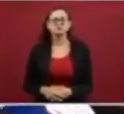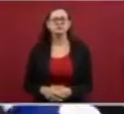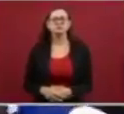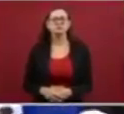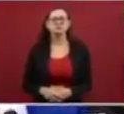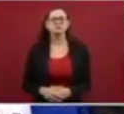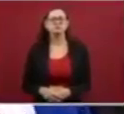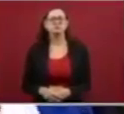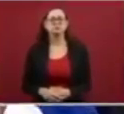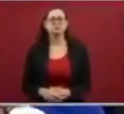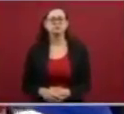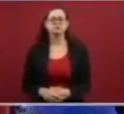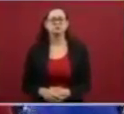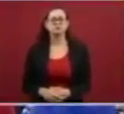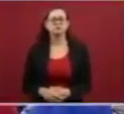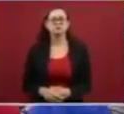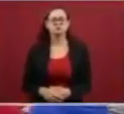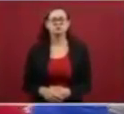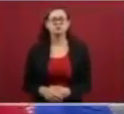ha trascendido